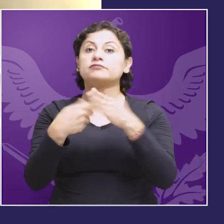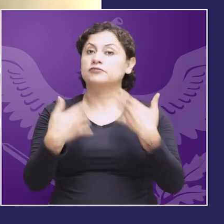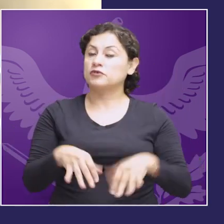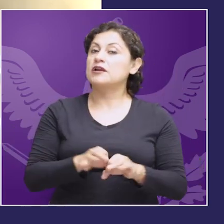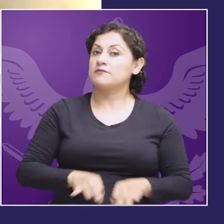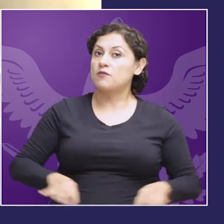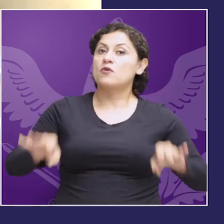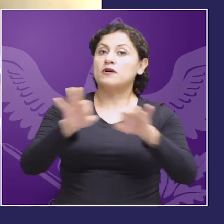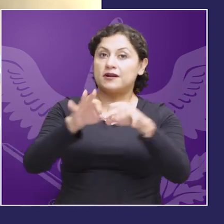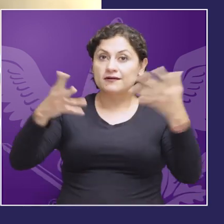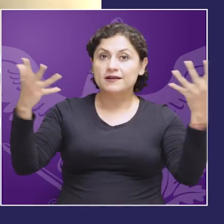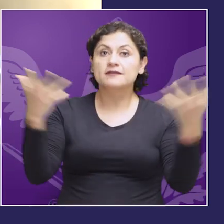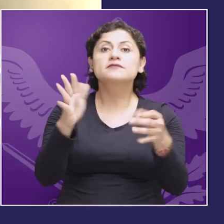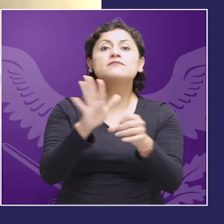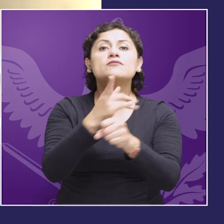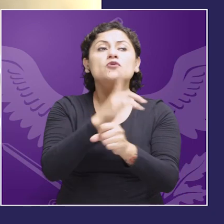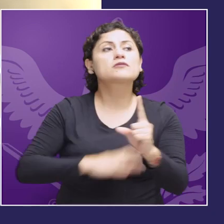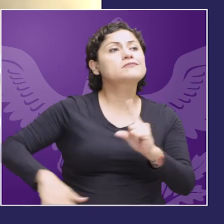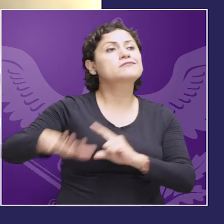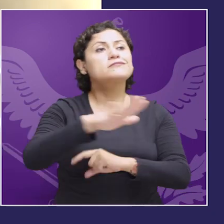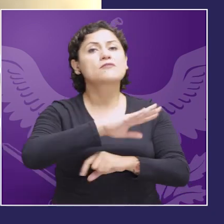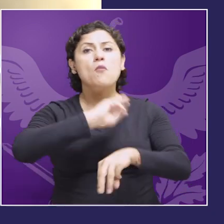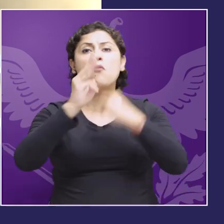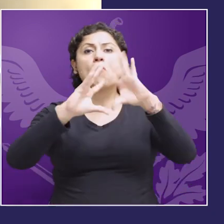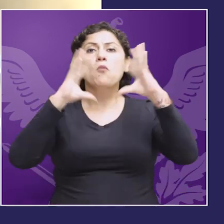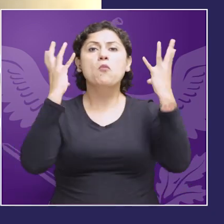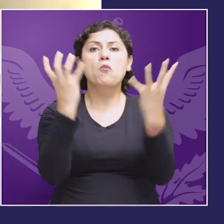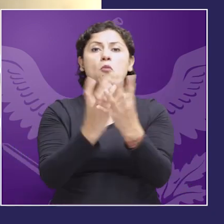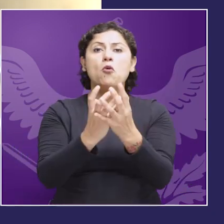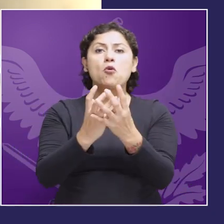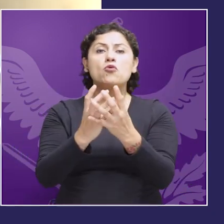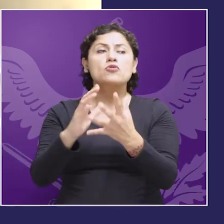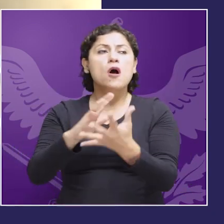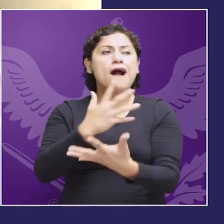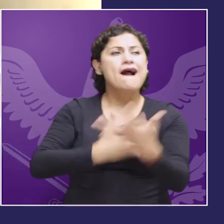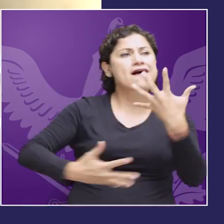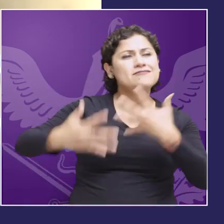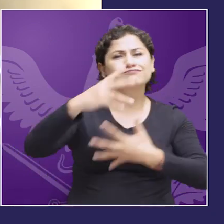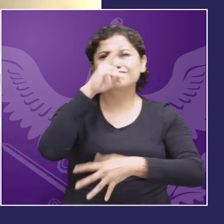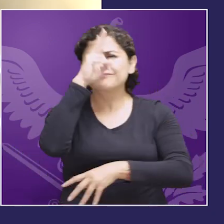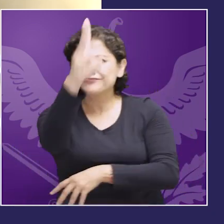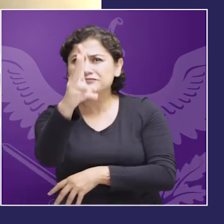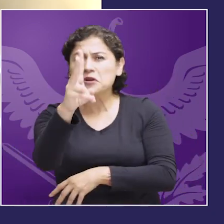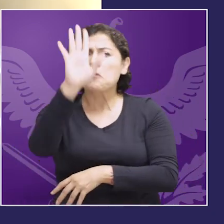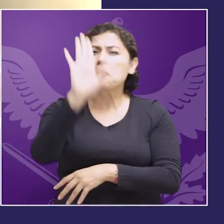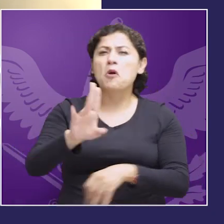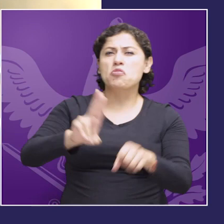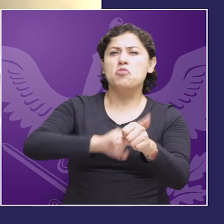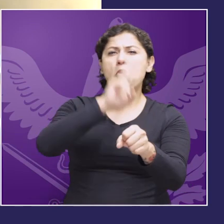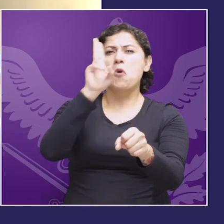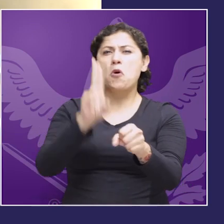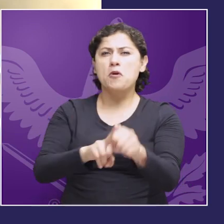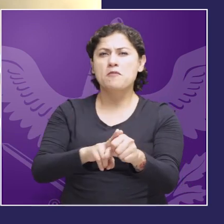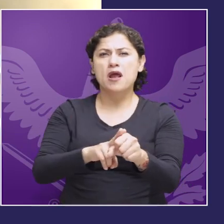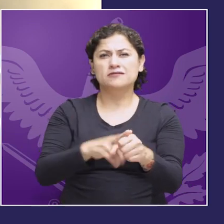Hay que hacer cosas así, porque lo que pasa es que la violencia es tan naturalizada que ya nos parece un